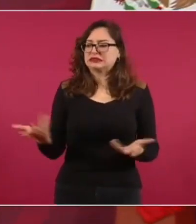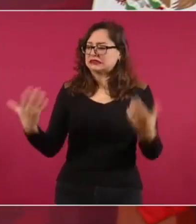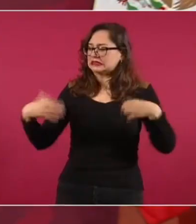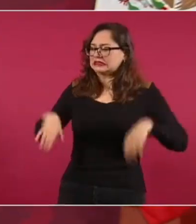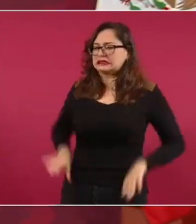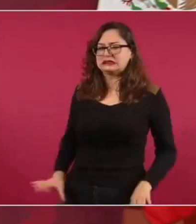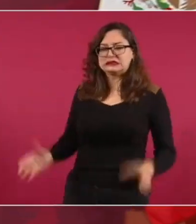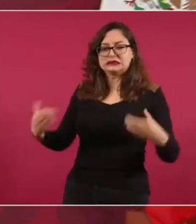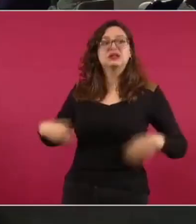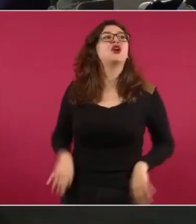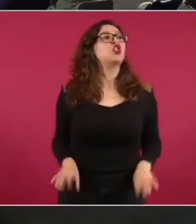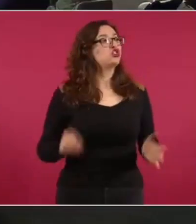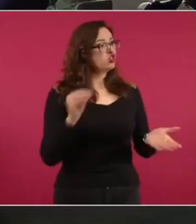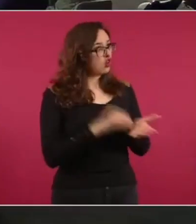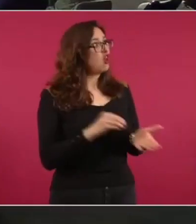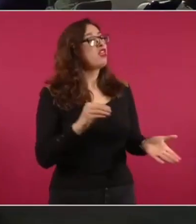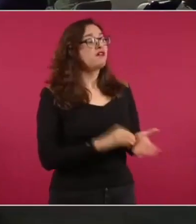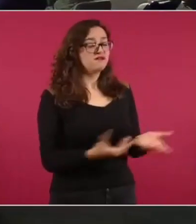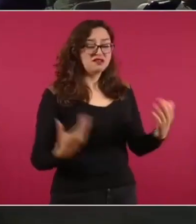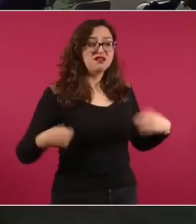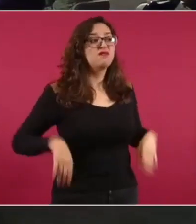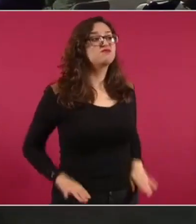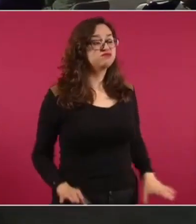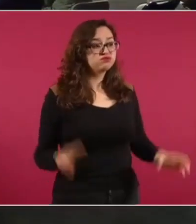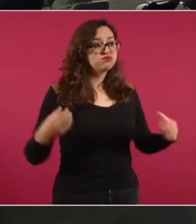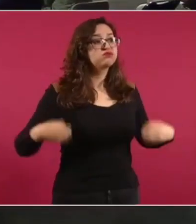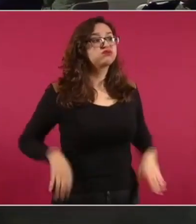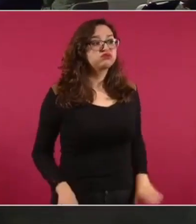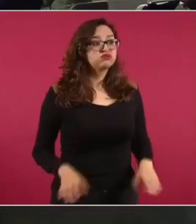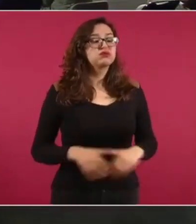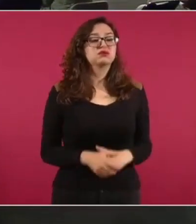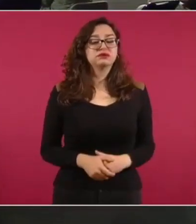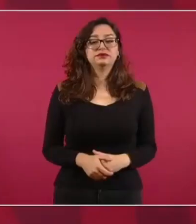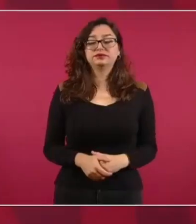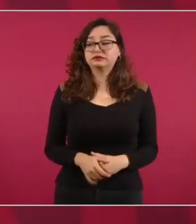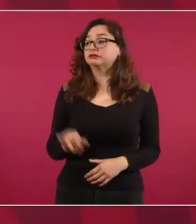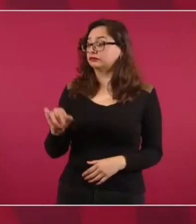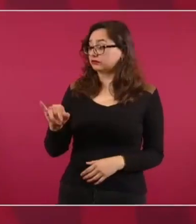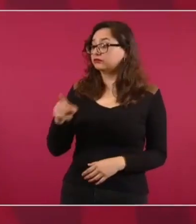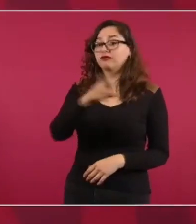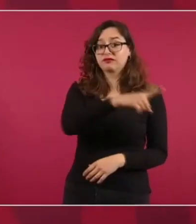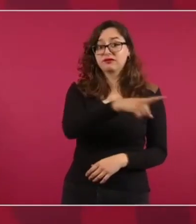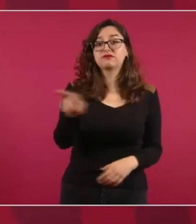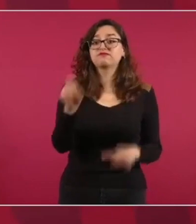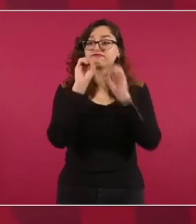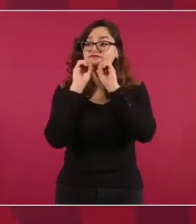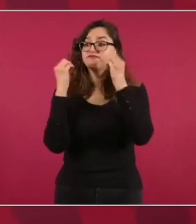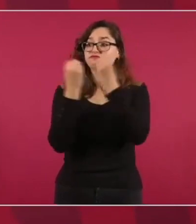Del presupuesto estas organizaciones.